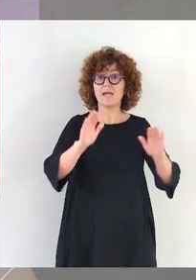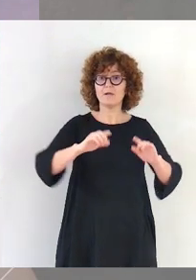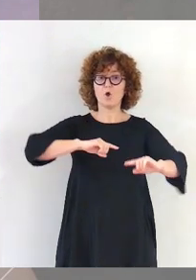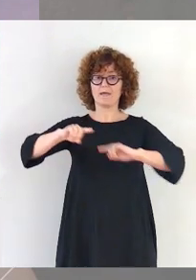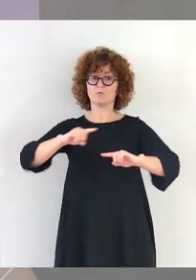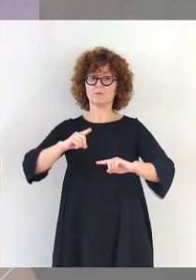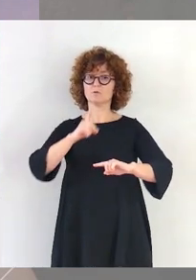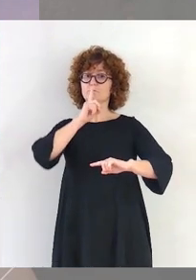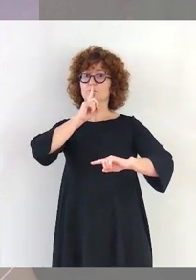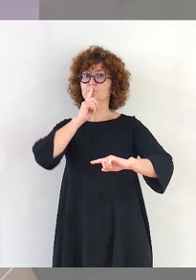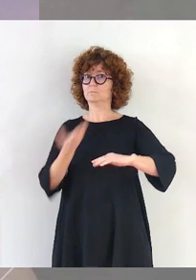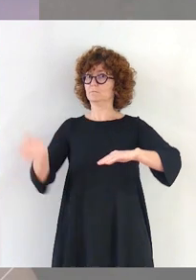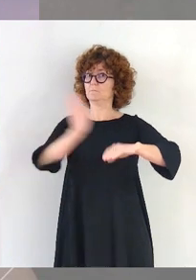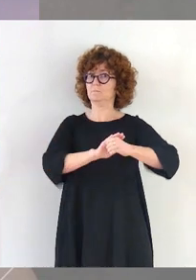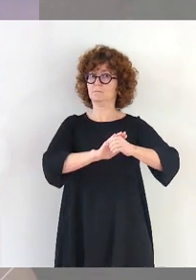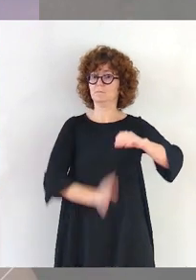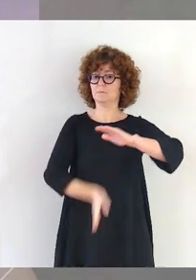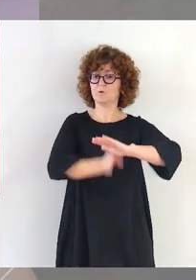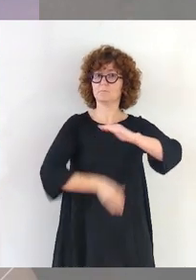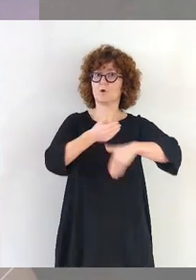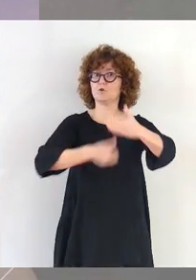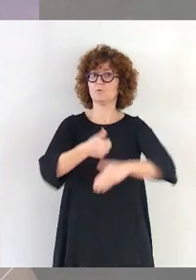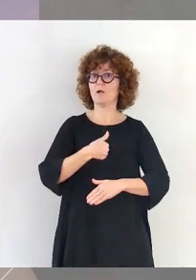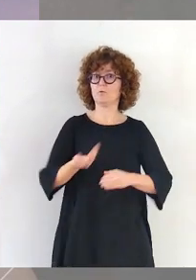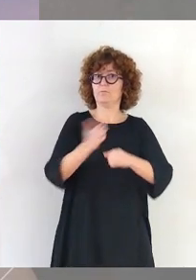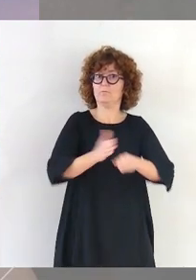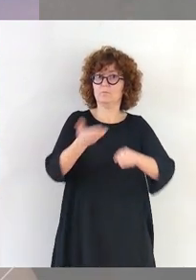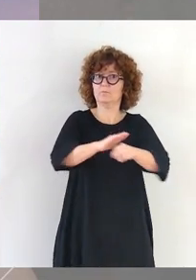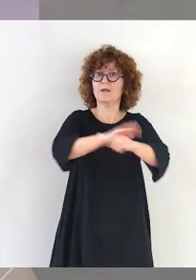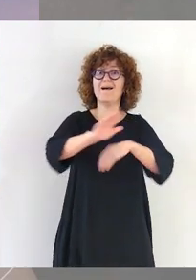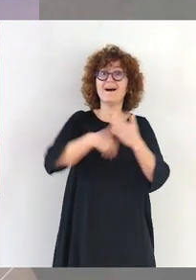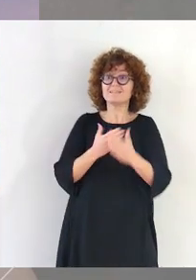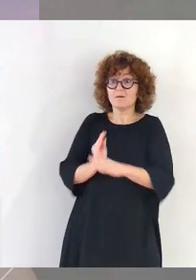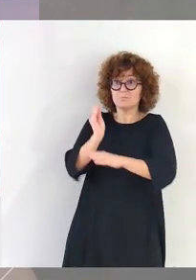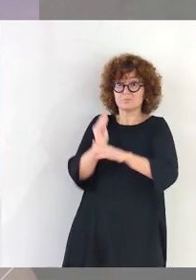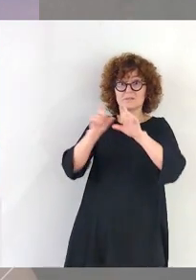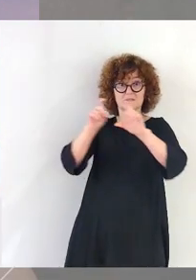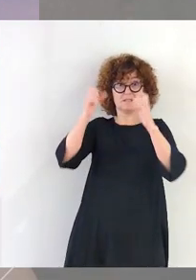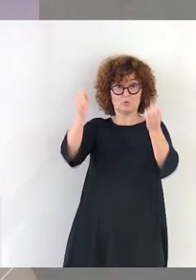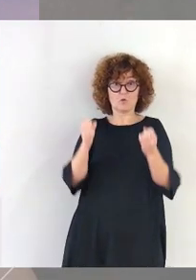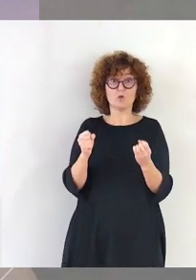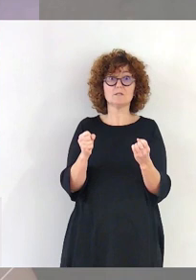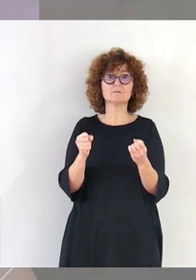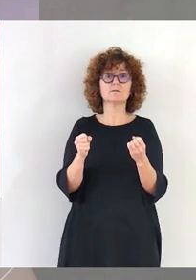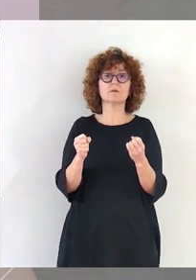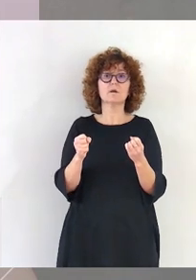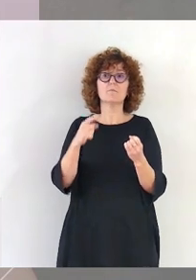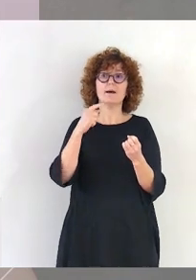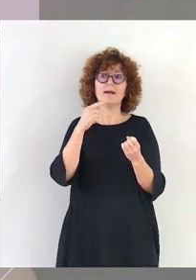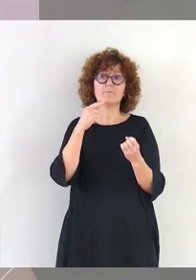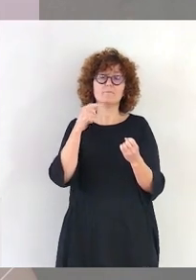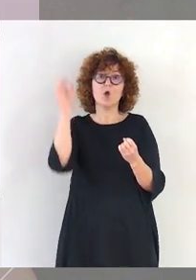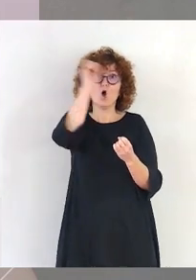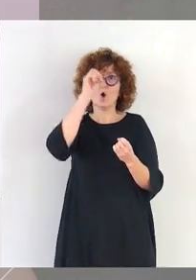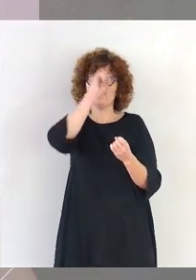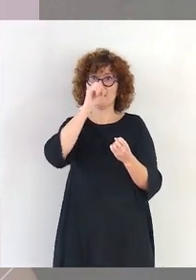lo callaron lo taparon y siguieron viendo y no solo eso sino financiaron a instituciones para que eh eh dijesen lo contrario